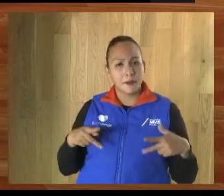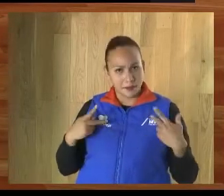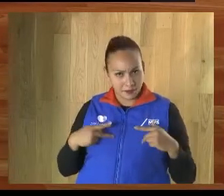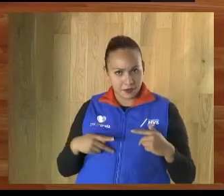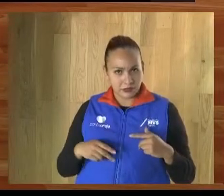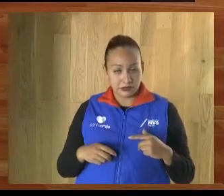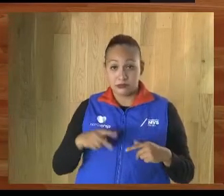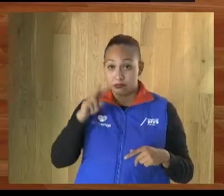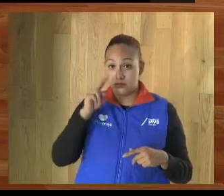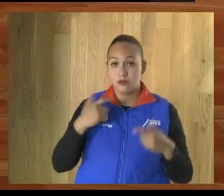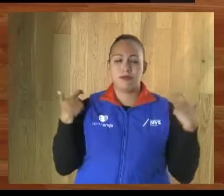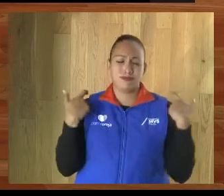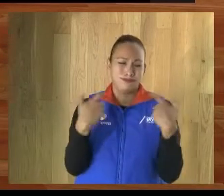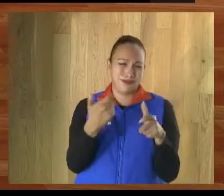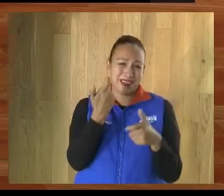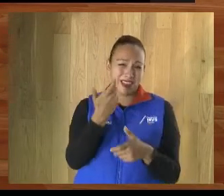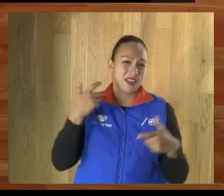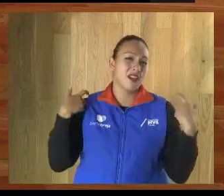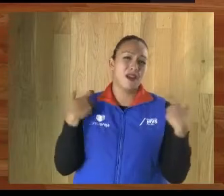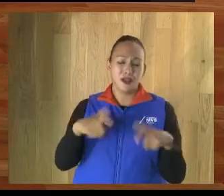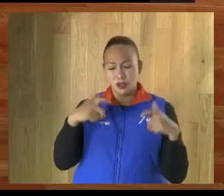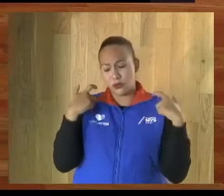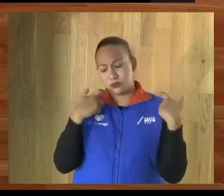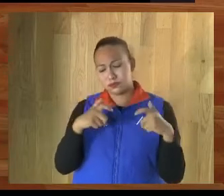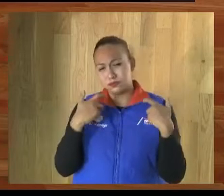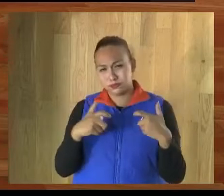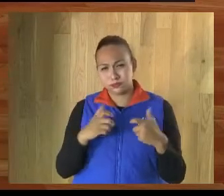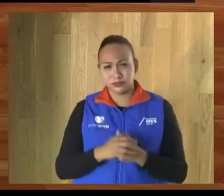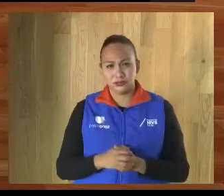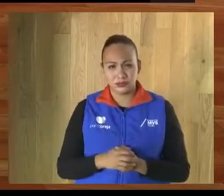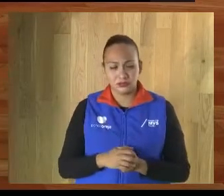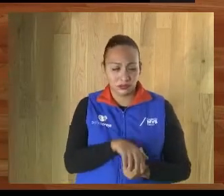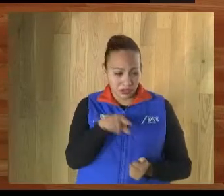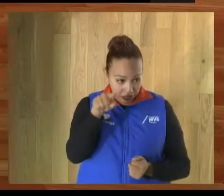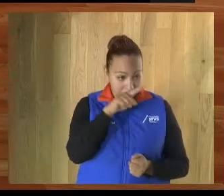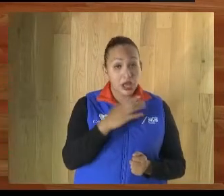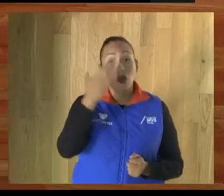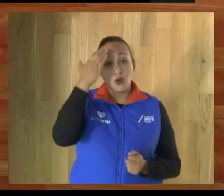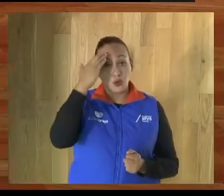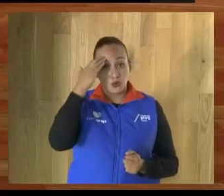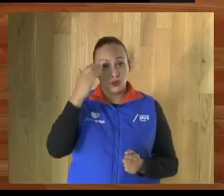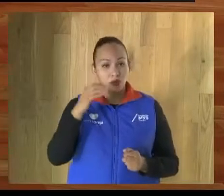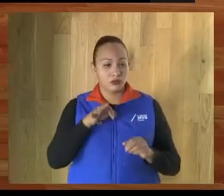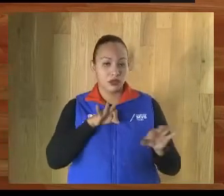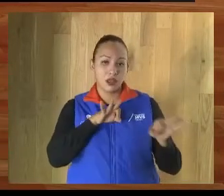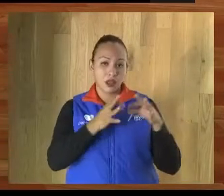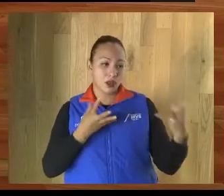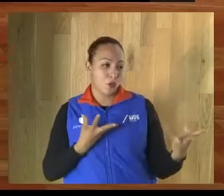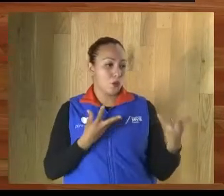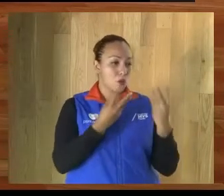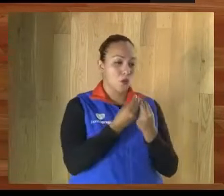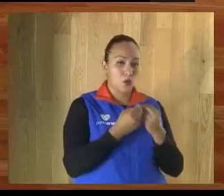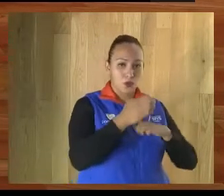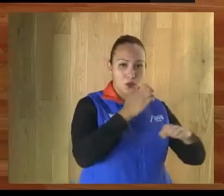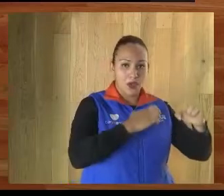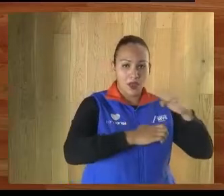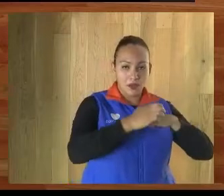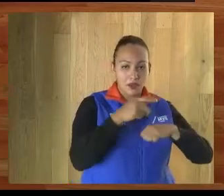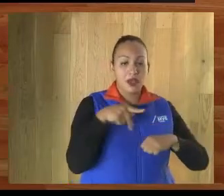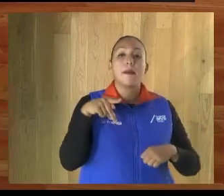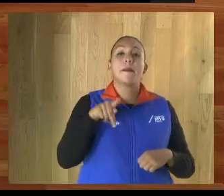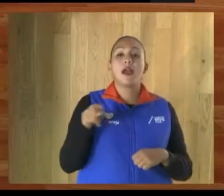inmensamente millonarias, muy legadas precisamente a estas empresas basadas en